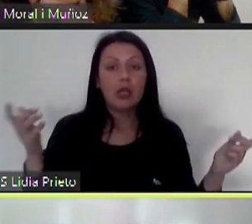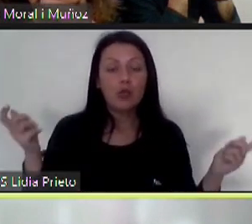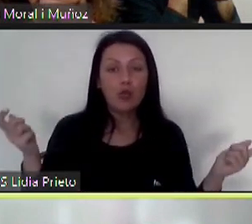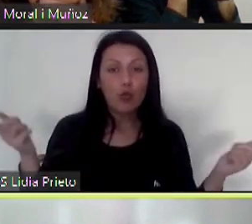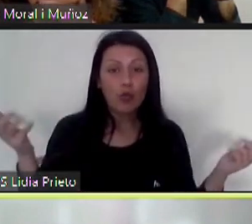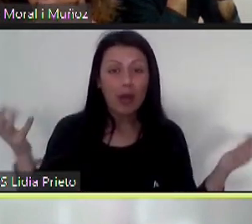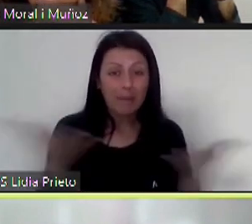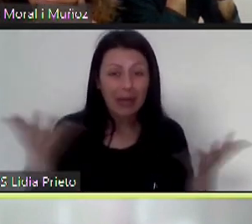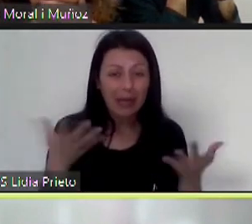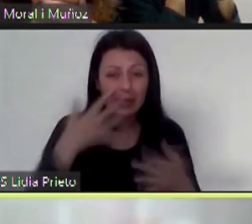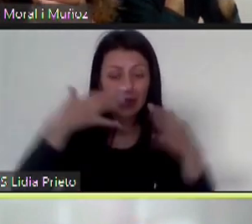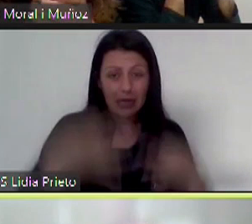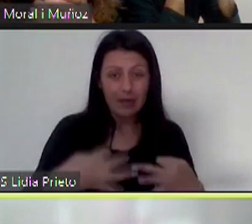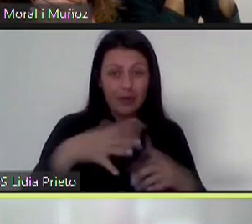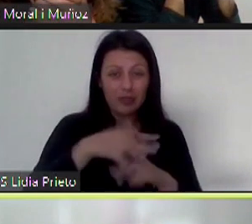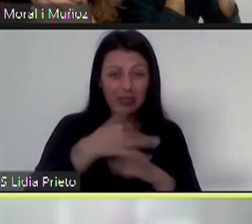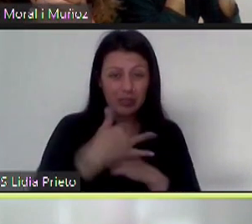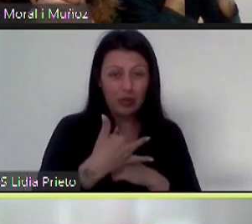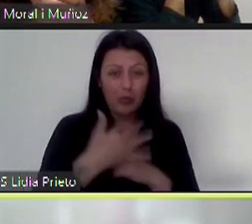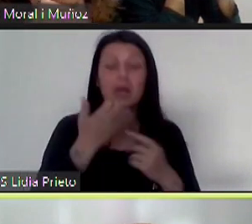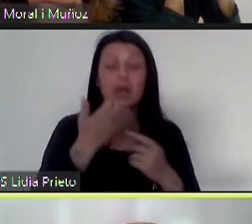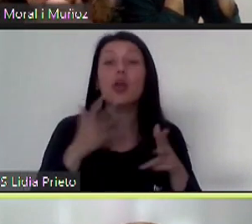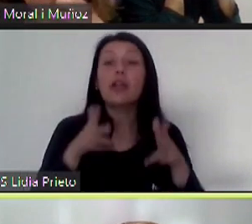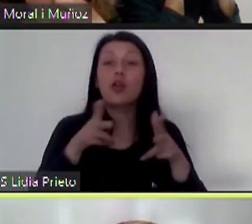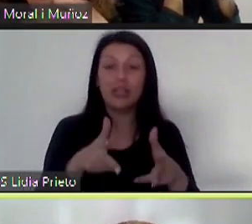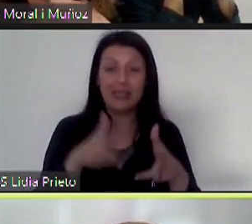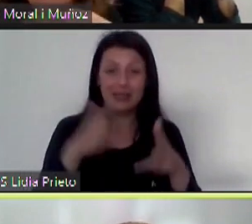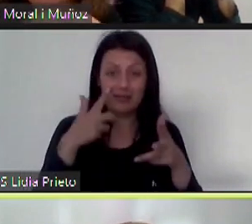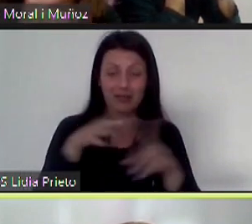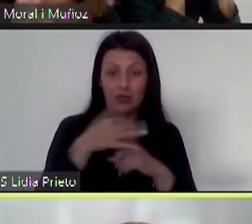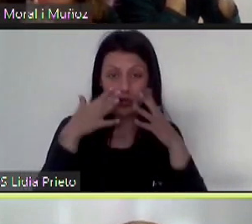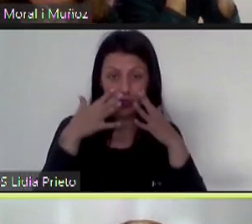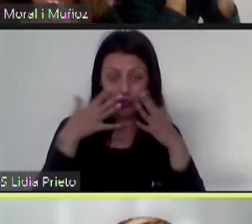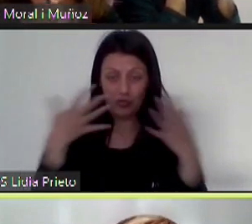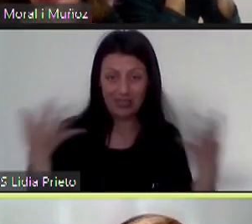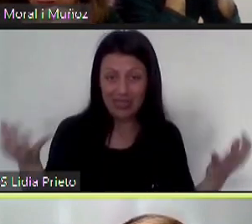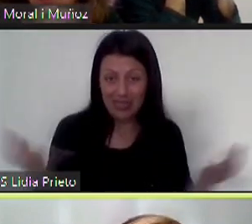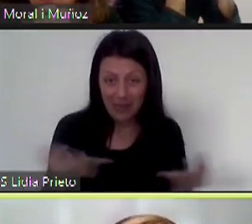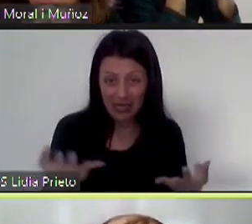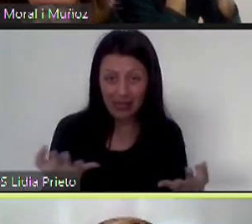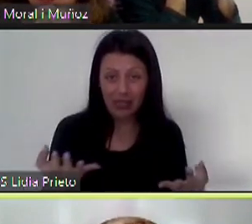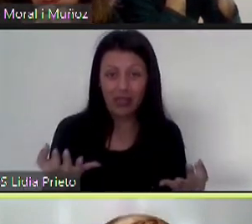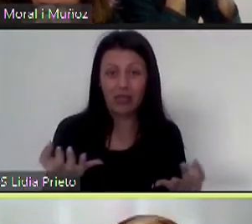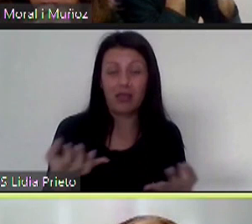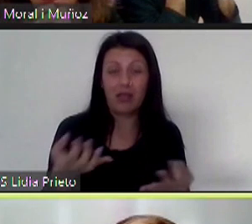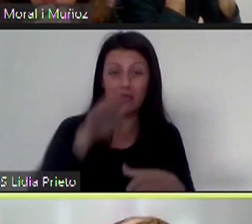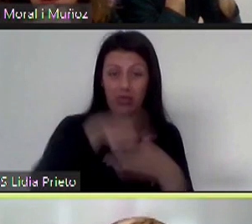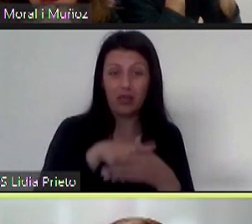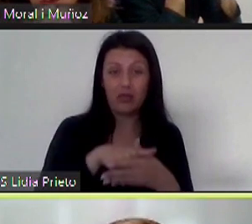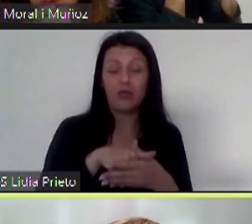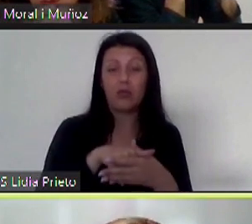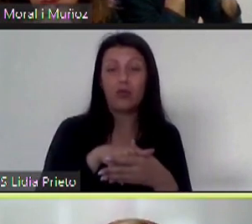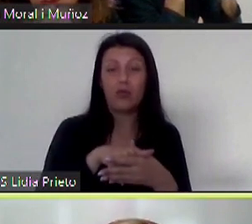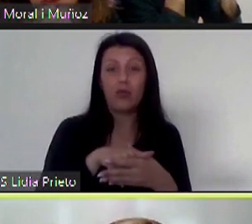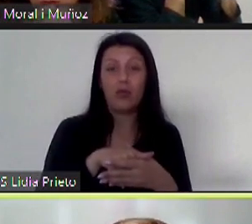sé, por ejemplo, una situación de emergencia dentro del hotel, porque hemos hablado un poco, la emergencia es por parte de la persona que nosotros detectemos o lo que sea, no,